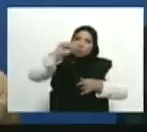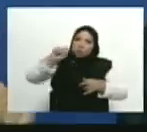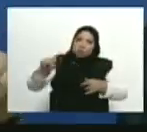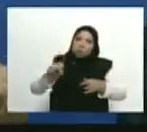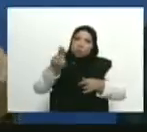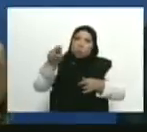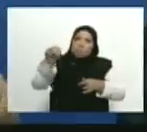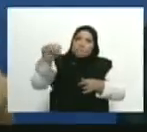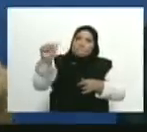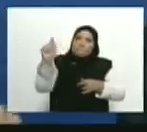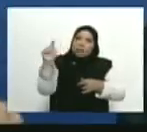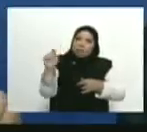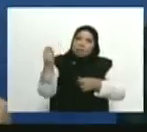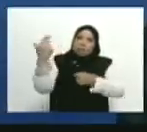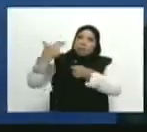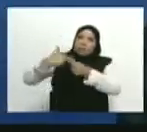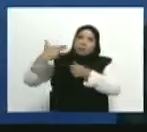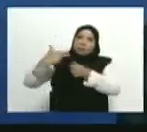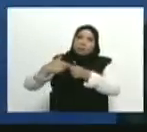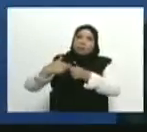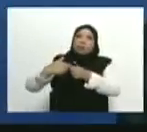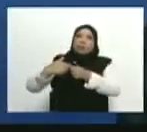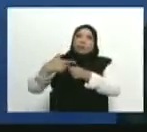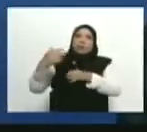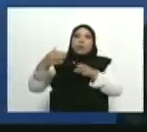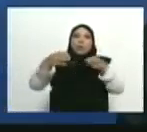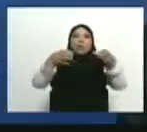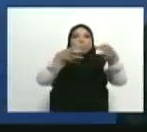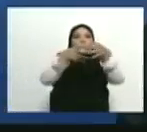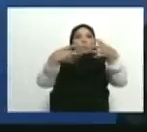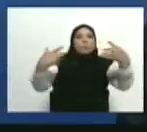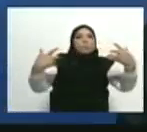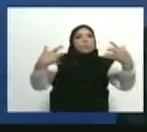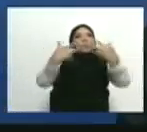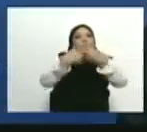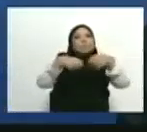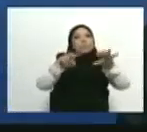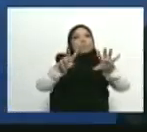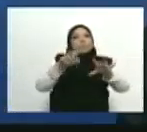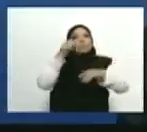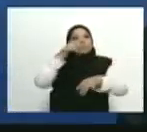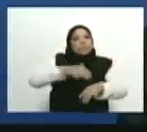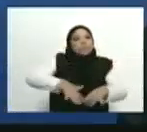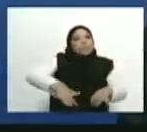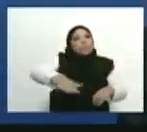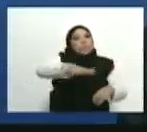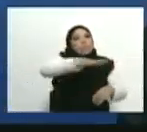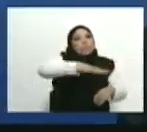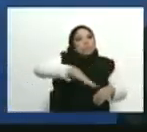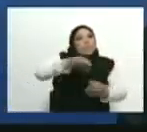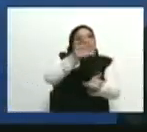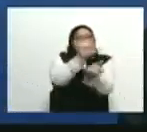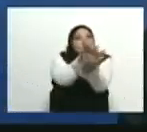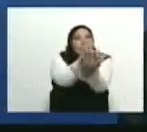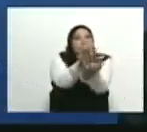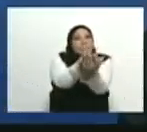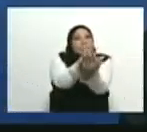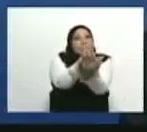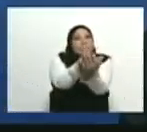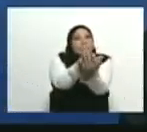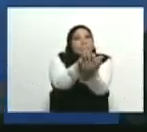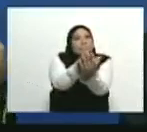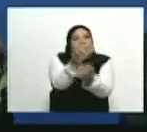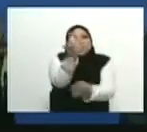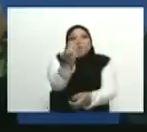Hoy se cumple además la batalla de Mata 7, que fue una reacción importantísima del pueblo de Margarita contra